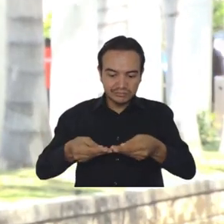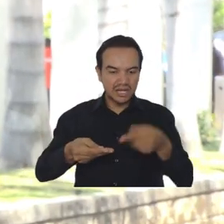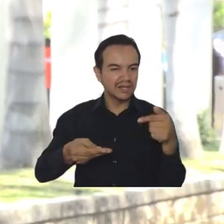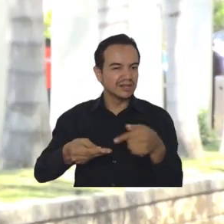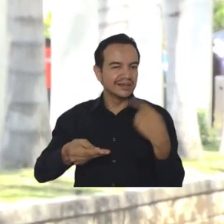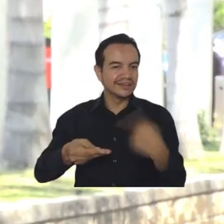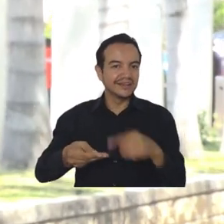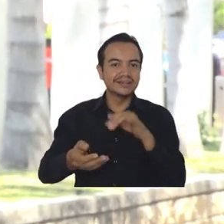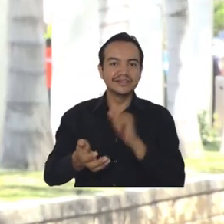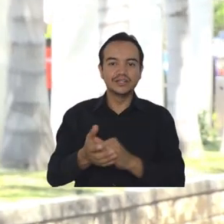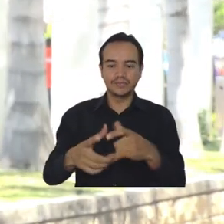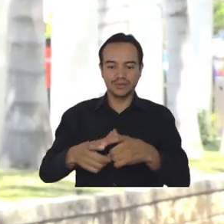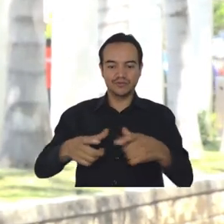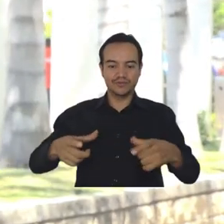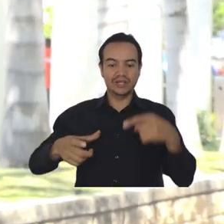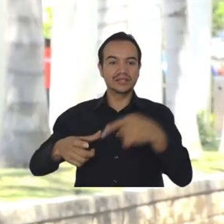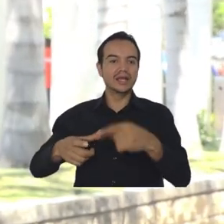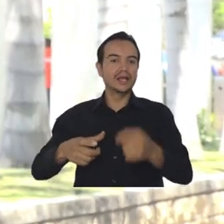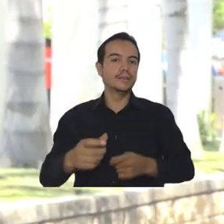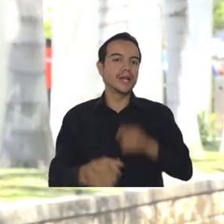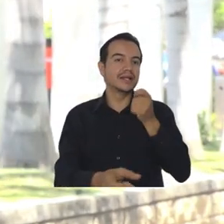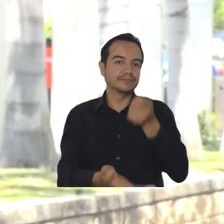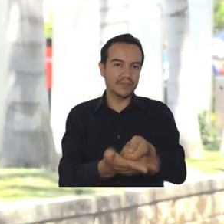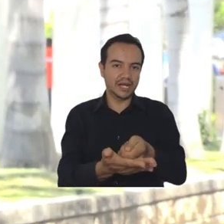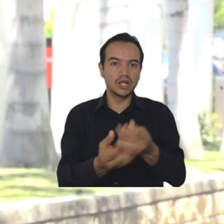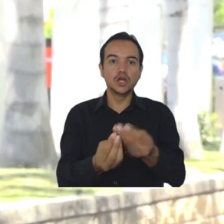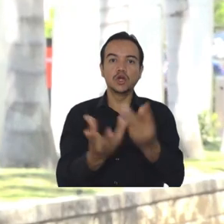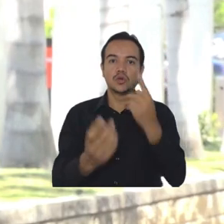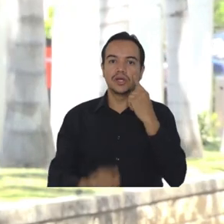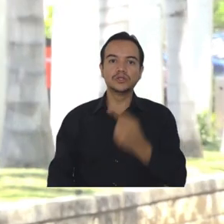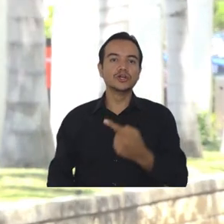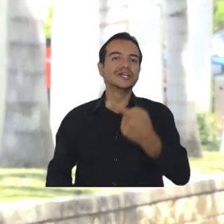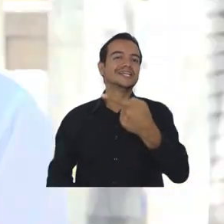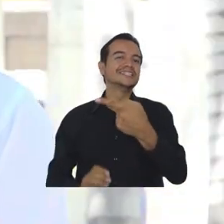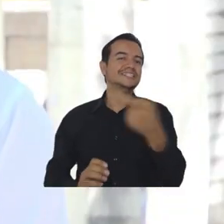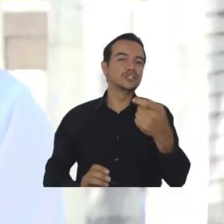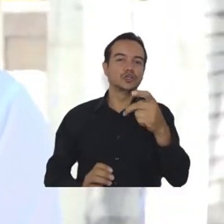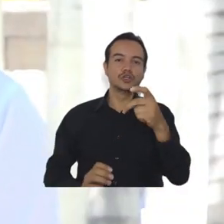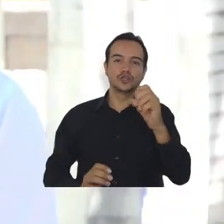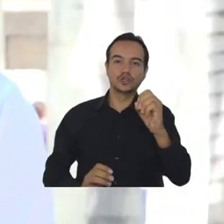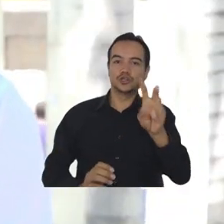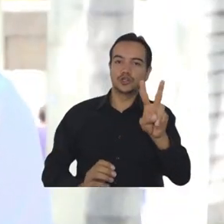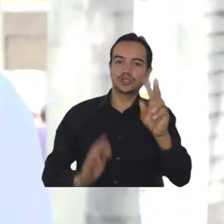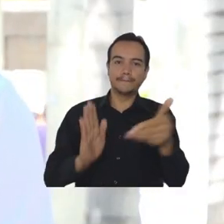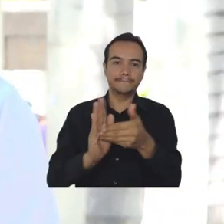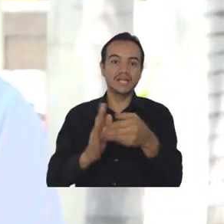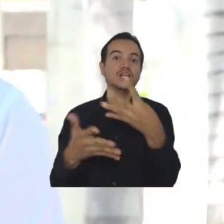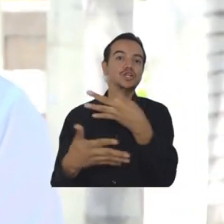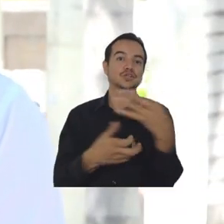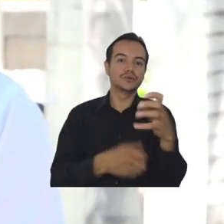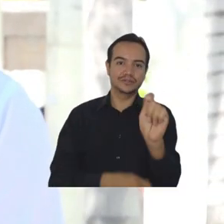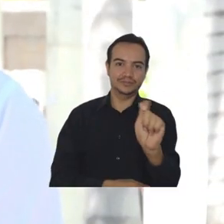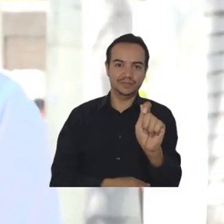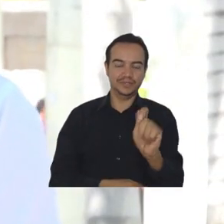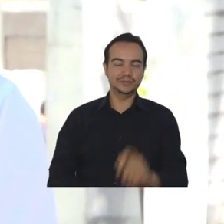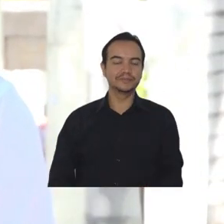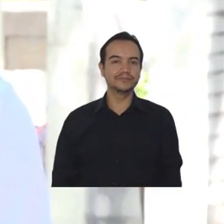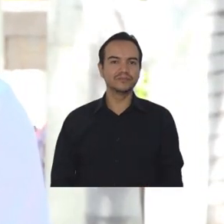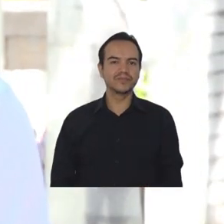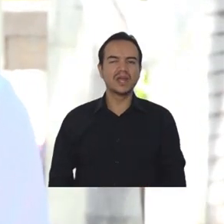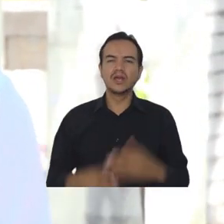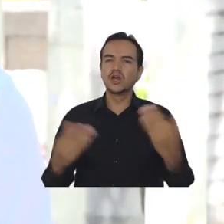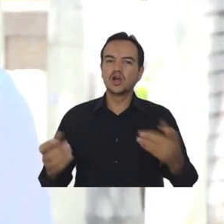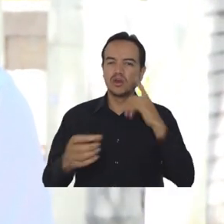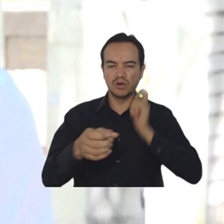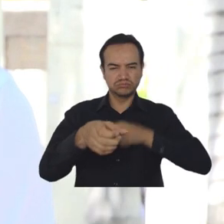volante de inscripción, el cual tiene un costo de 102.900 pesos. Recordemos que el proceso de admisión en la Universidad de Magdalena se hace a